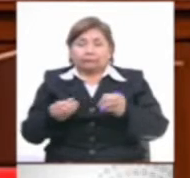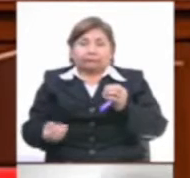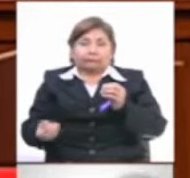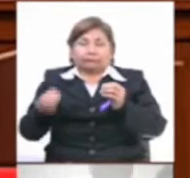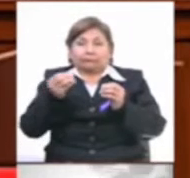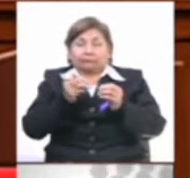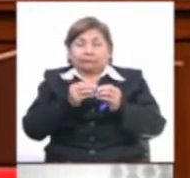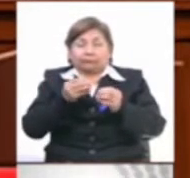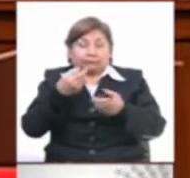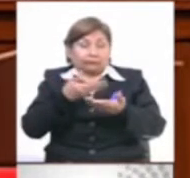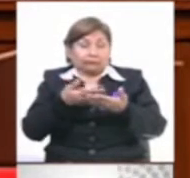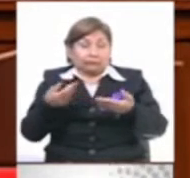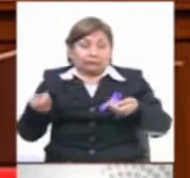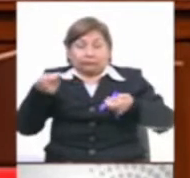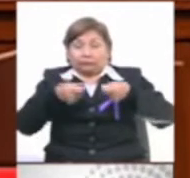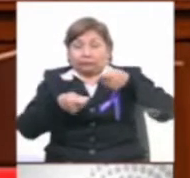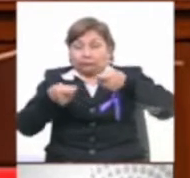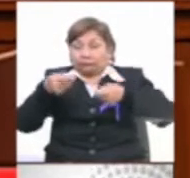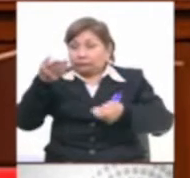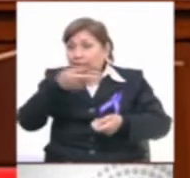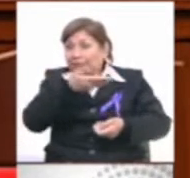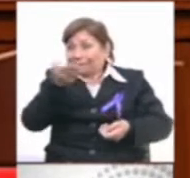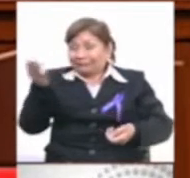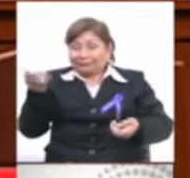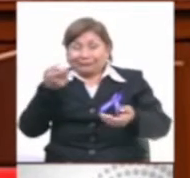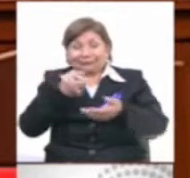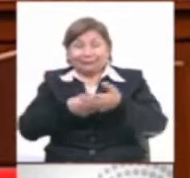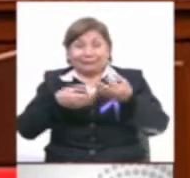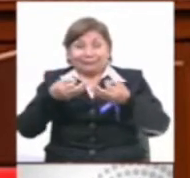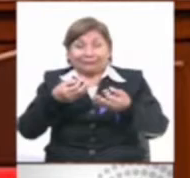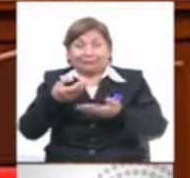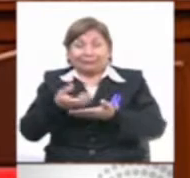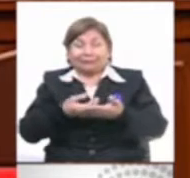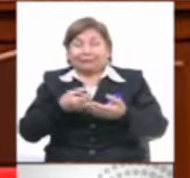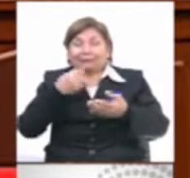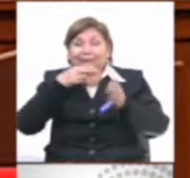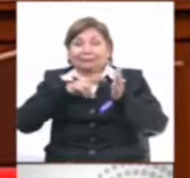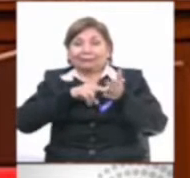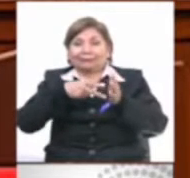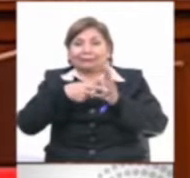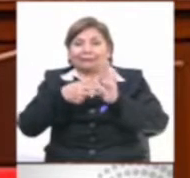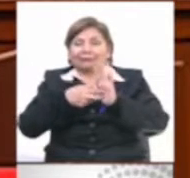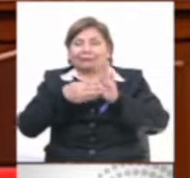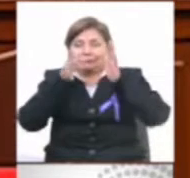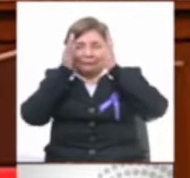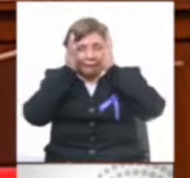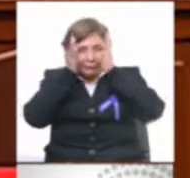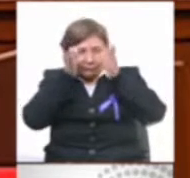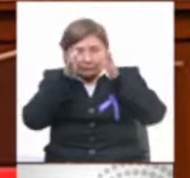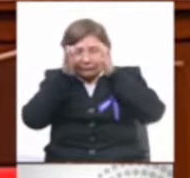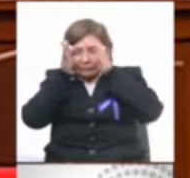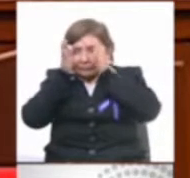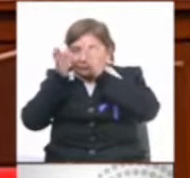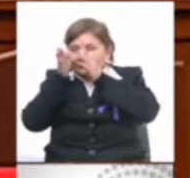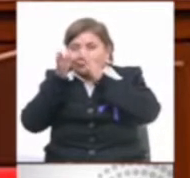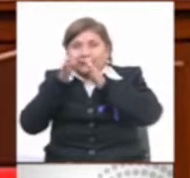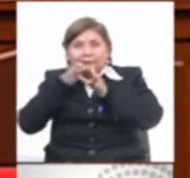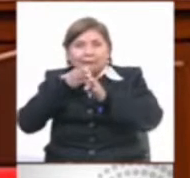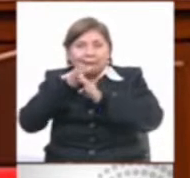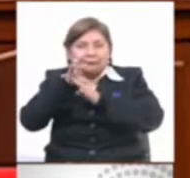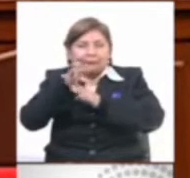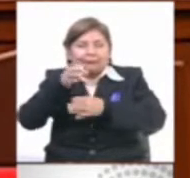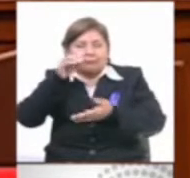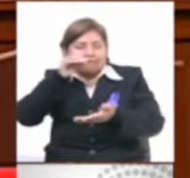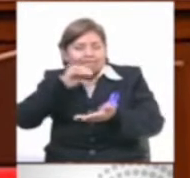complemento con lo aportado aquí, este presupuesto significa atender a los sectores